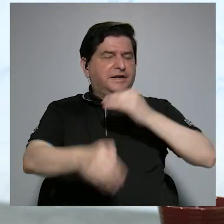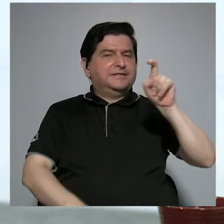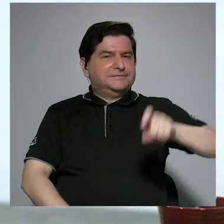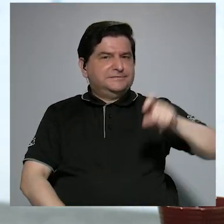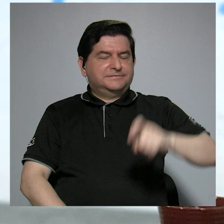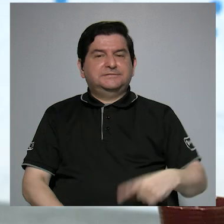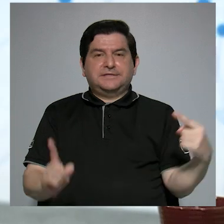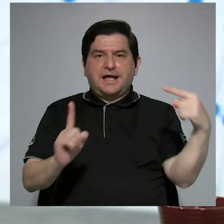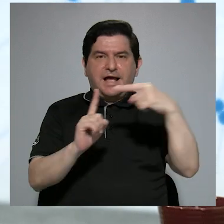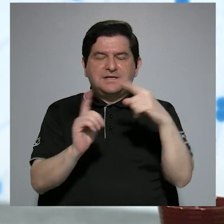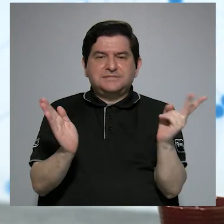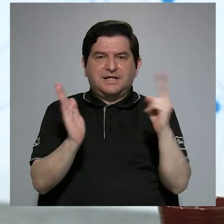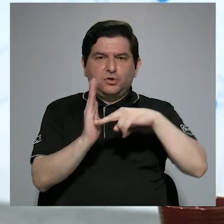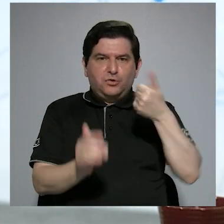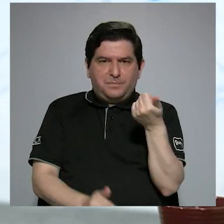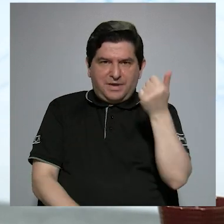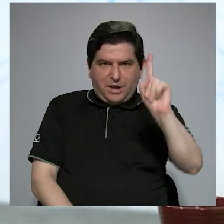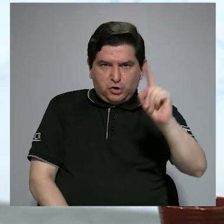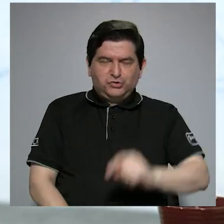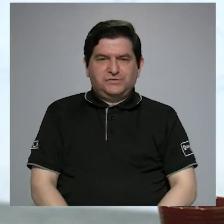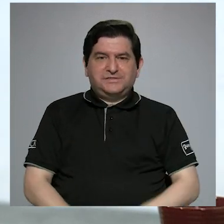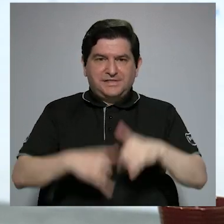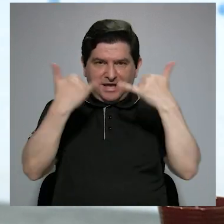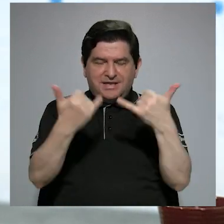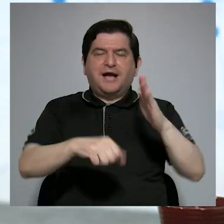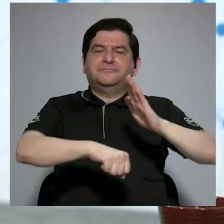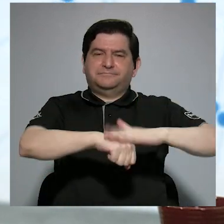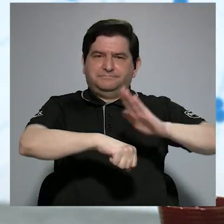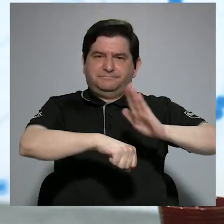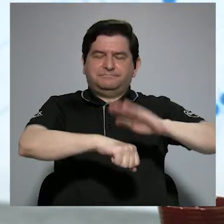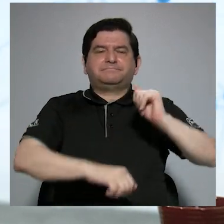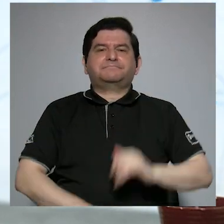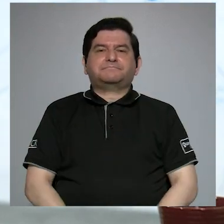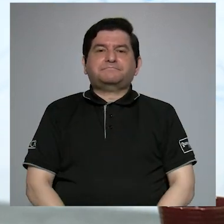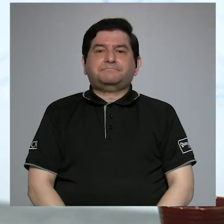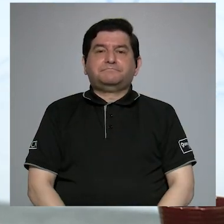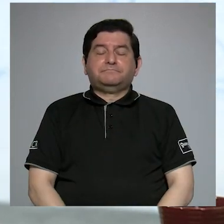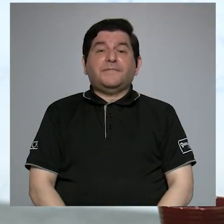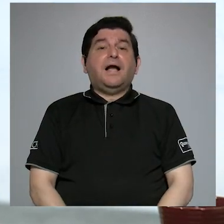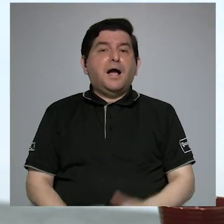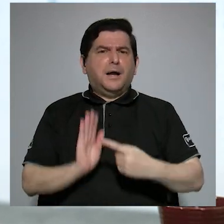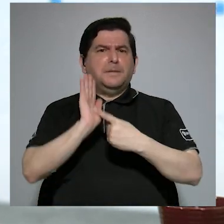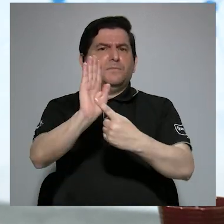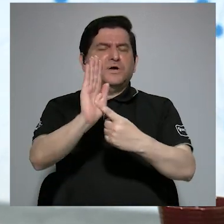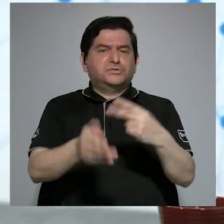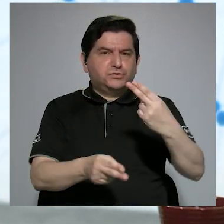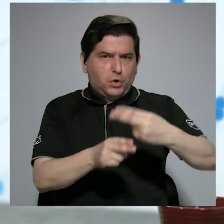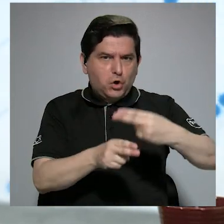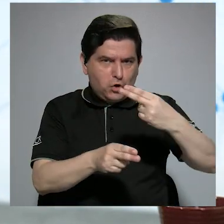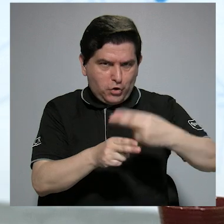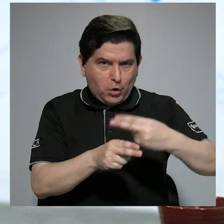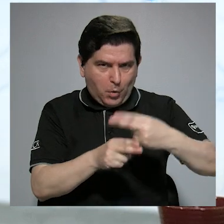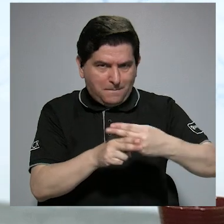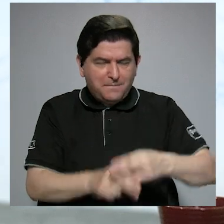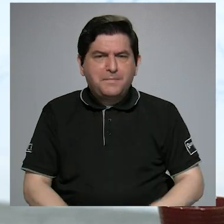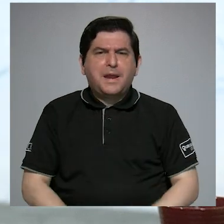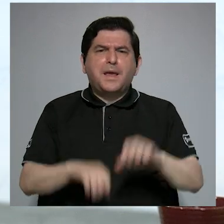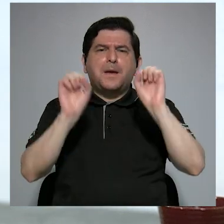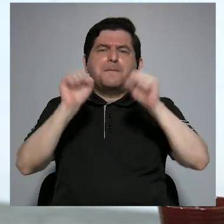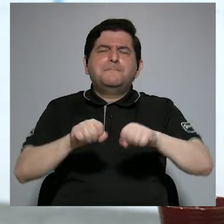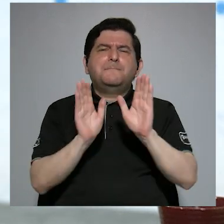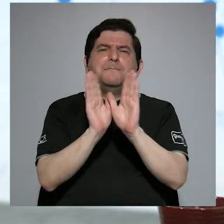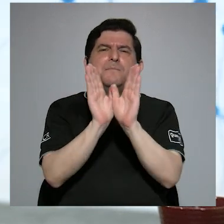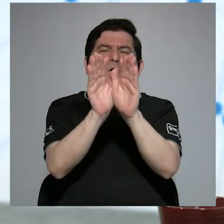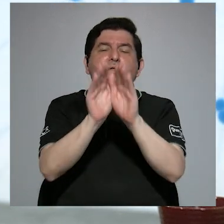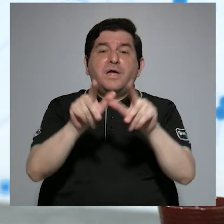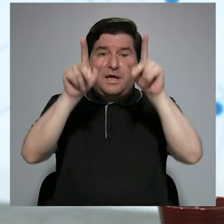procesos, hasta que en el 2011 se nos dio los permisos. Vale la pena señalar que el nombre Podemos